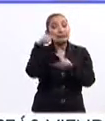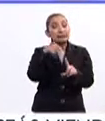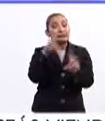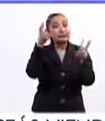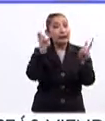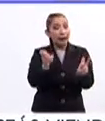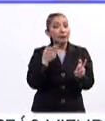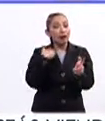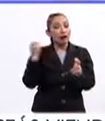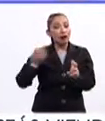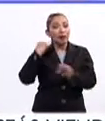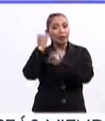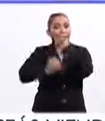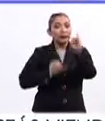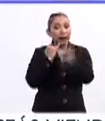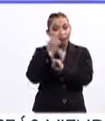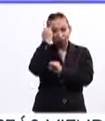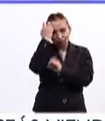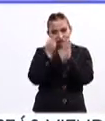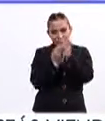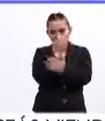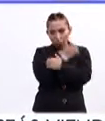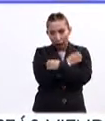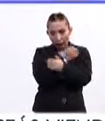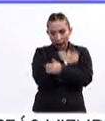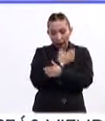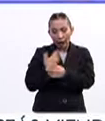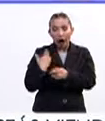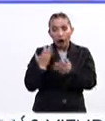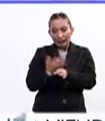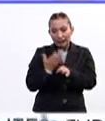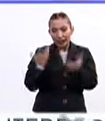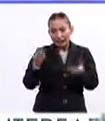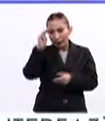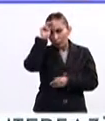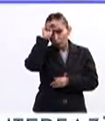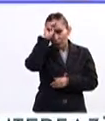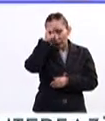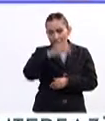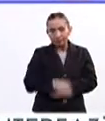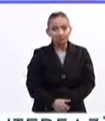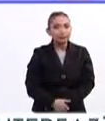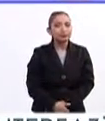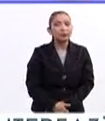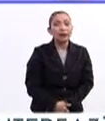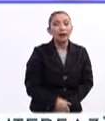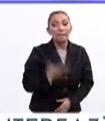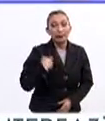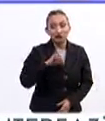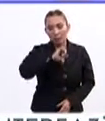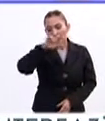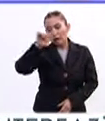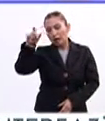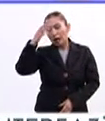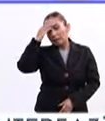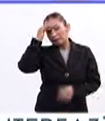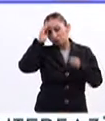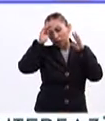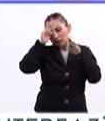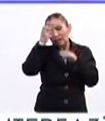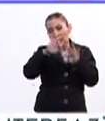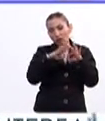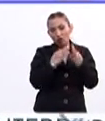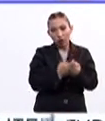principales temas en el Congreso Internacional de Innovación Educativa que se lleva a cabo en Monterrey, Nuevo León. Los especialistas reflexionan sobre